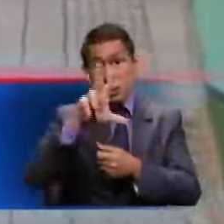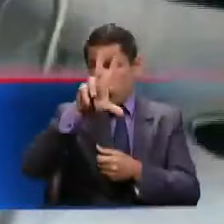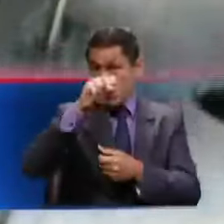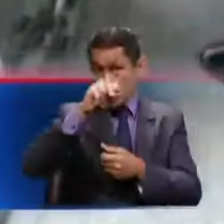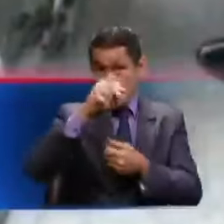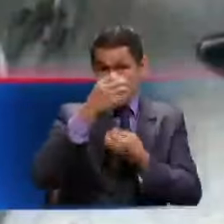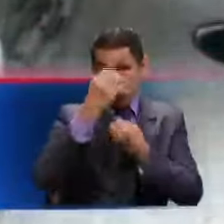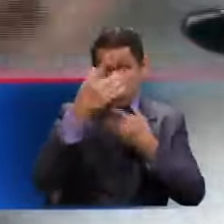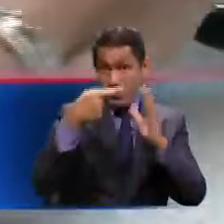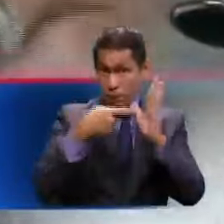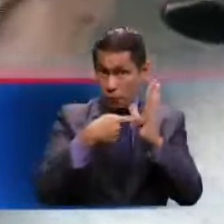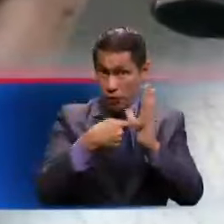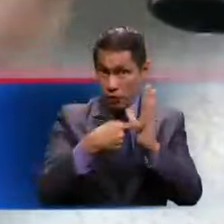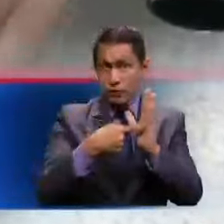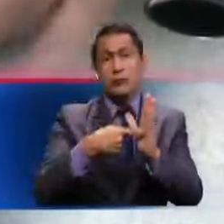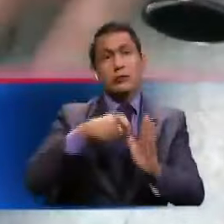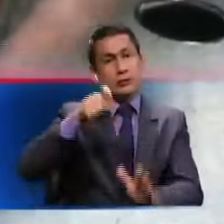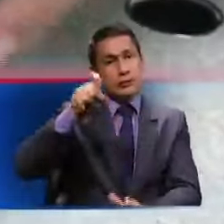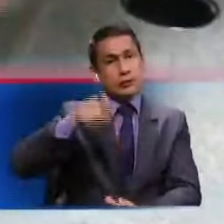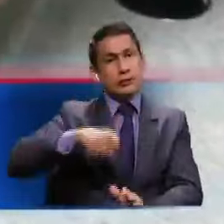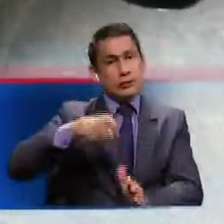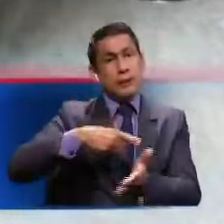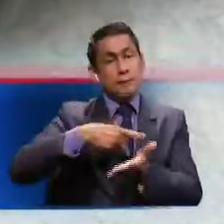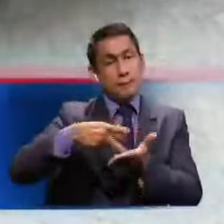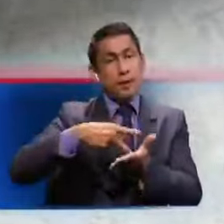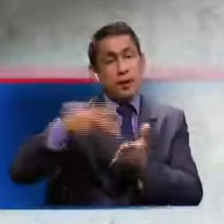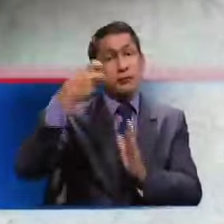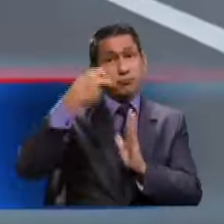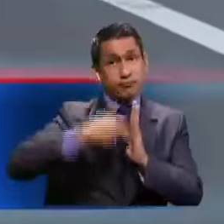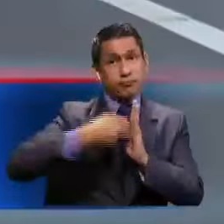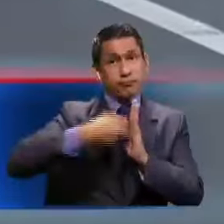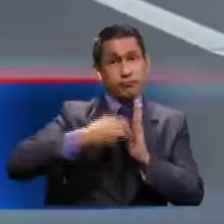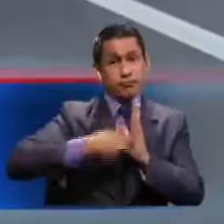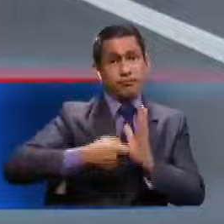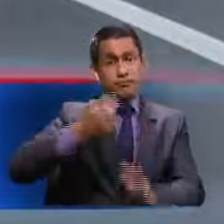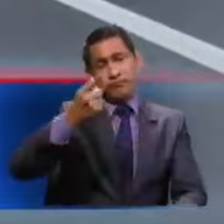al 10% del total de estos bienes no declarados. Alejandra Cueva, TC Televisión.